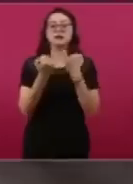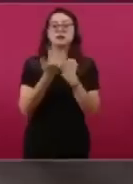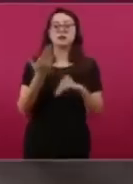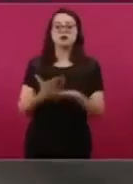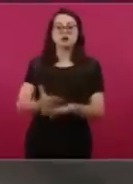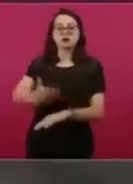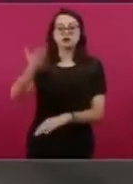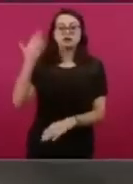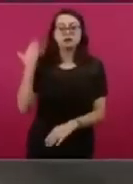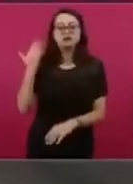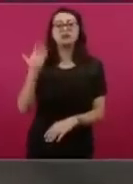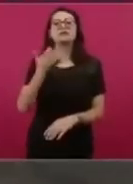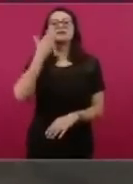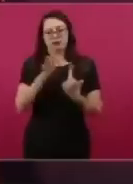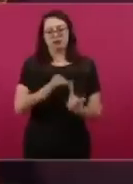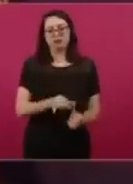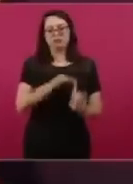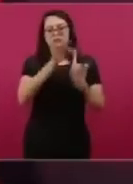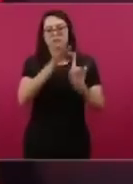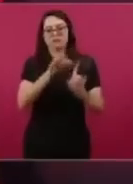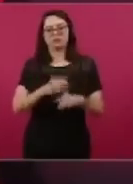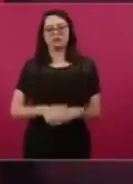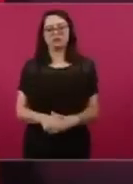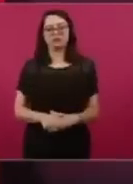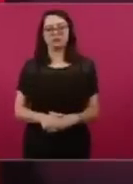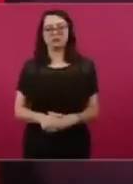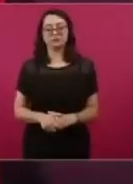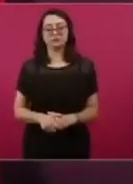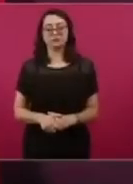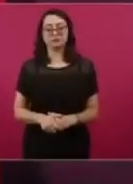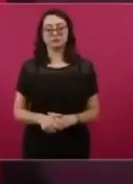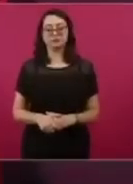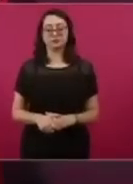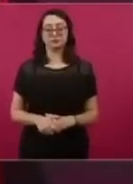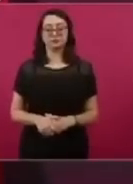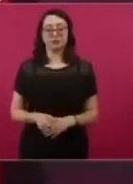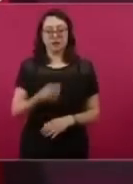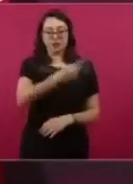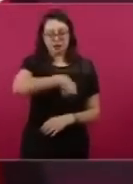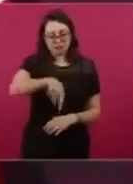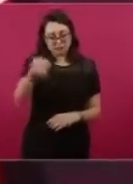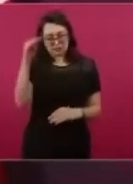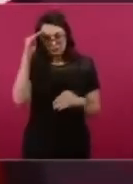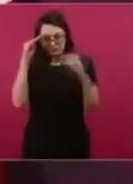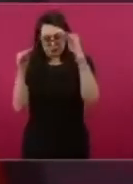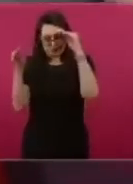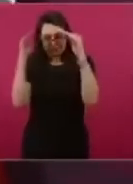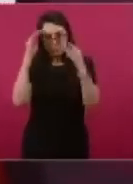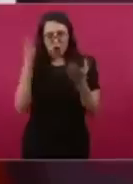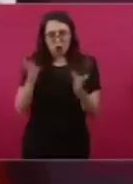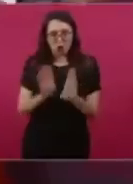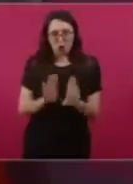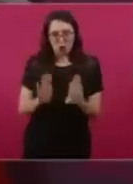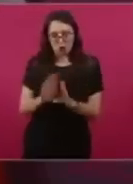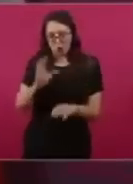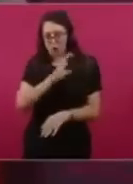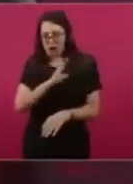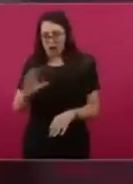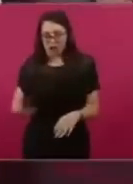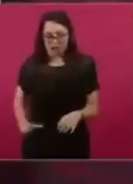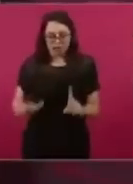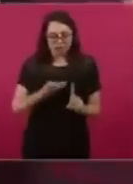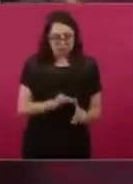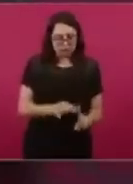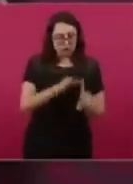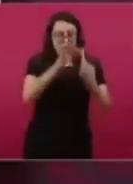seguir saqueando al país querían engañar de que se